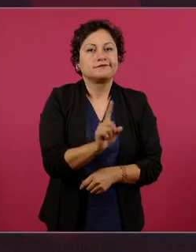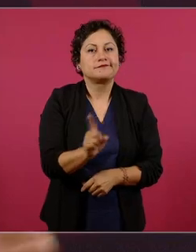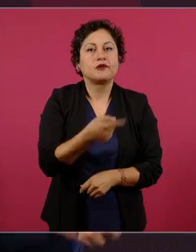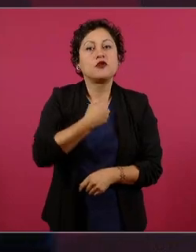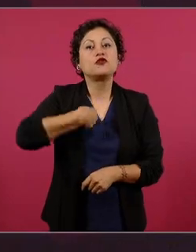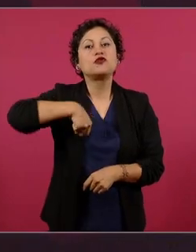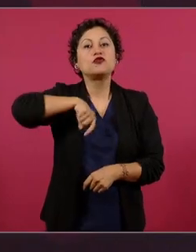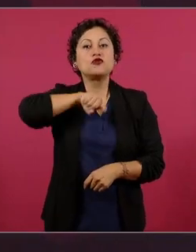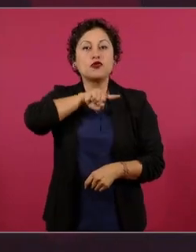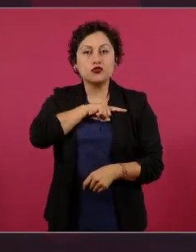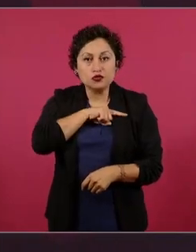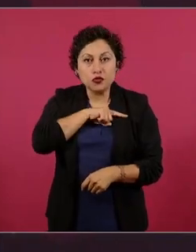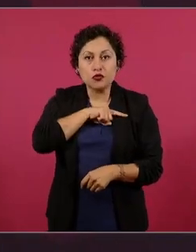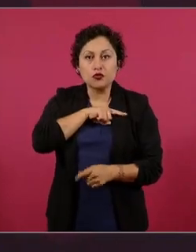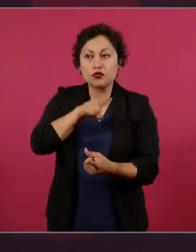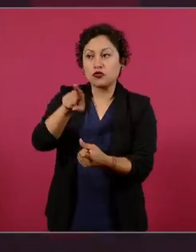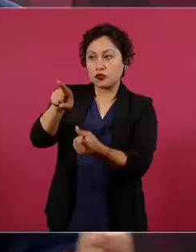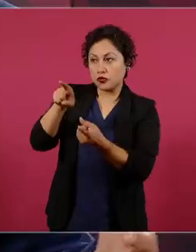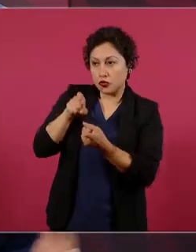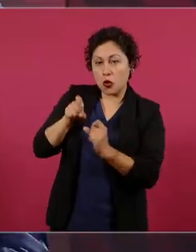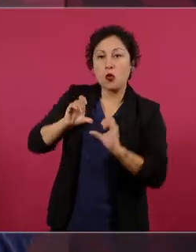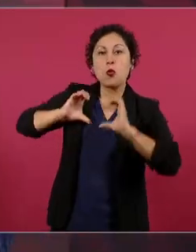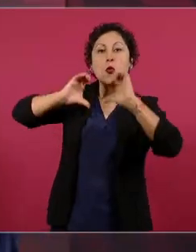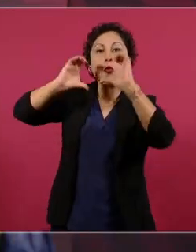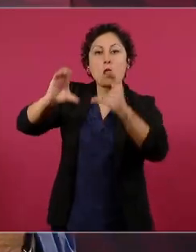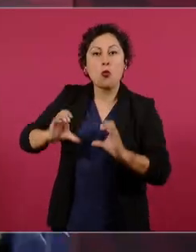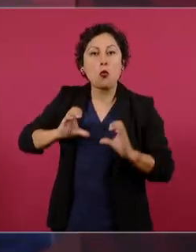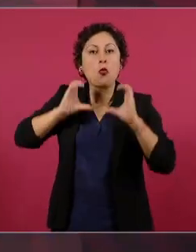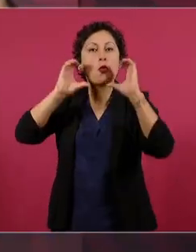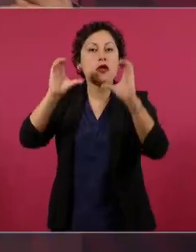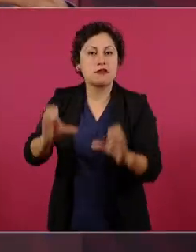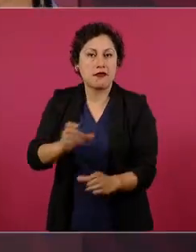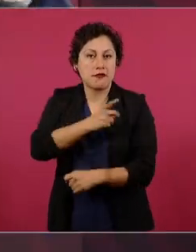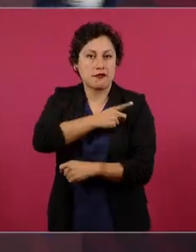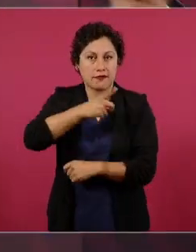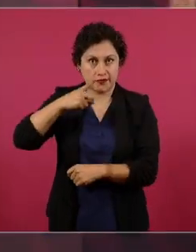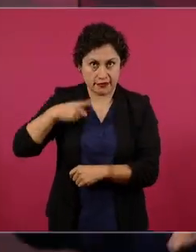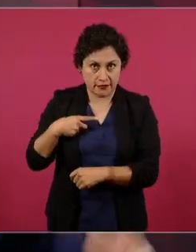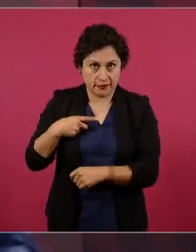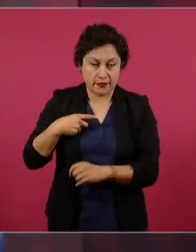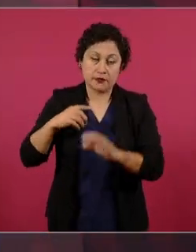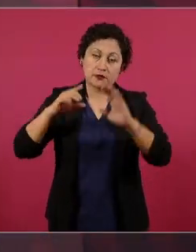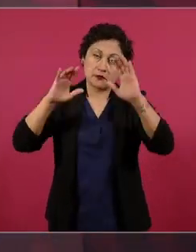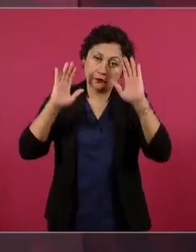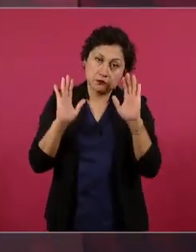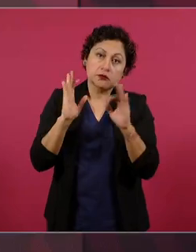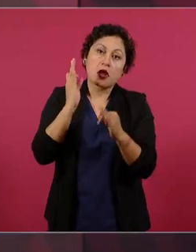Y nada más que para que no nos vaya a afectar en la imagen,